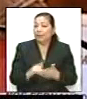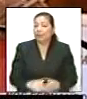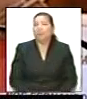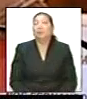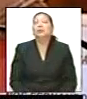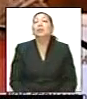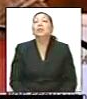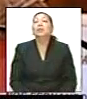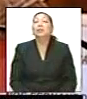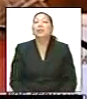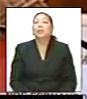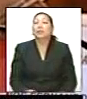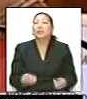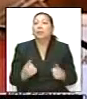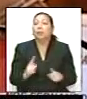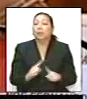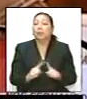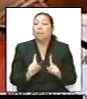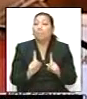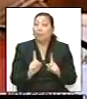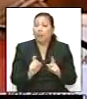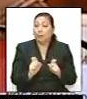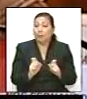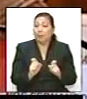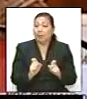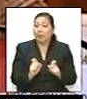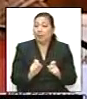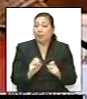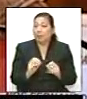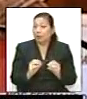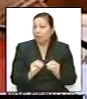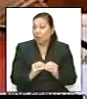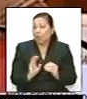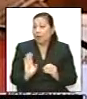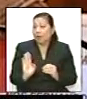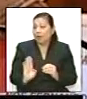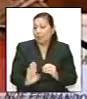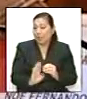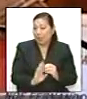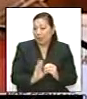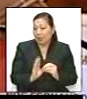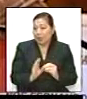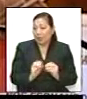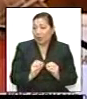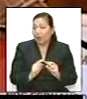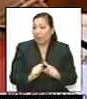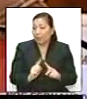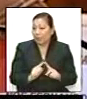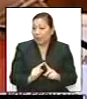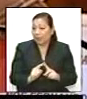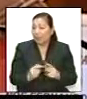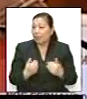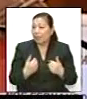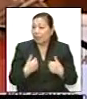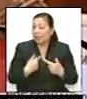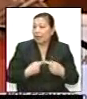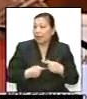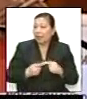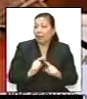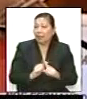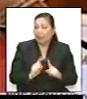en vigor un acuerdo. La pregunta es, ¿se celebraría con cada uno de los cuatro miembros por diferente y tendría